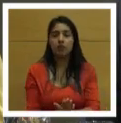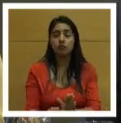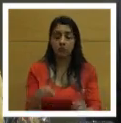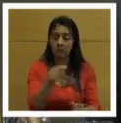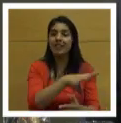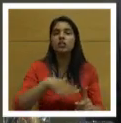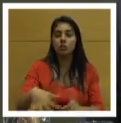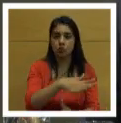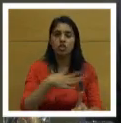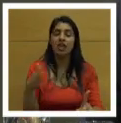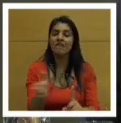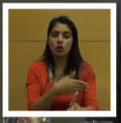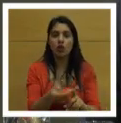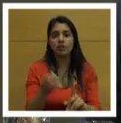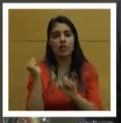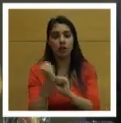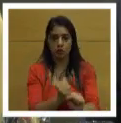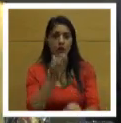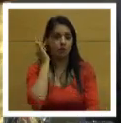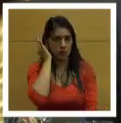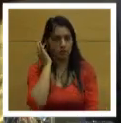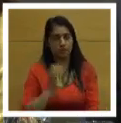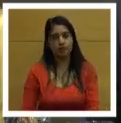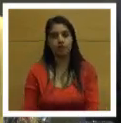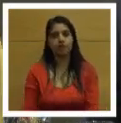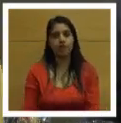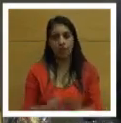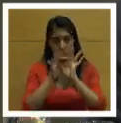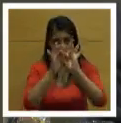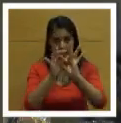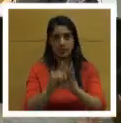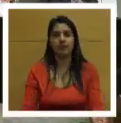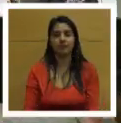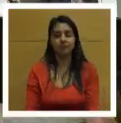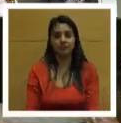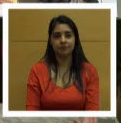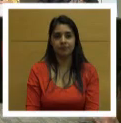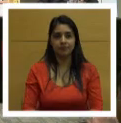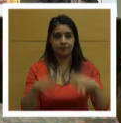violencia en contra de las mujeres. Es lo que. Gracias.